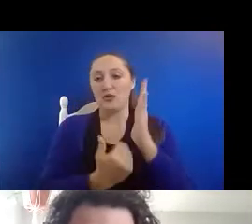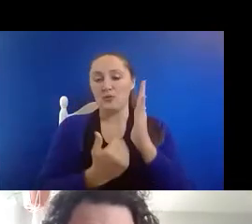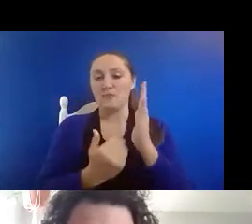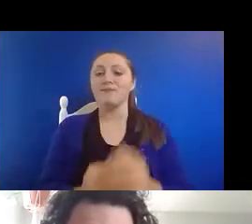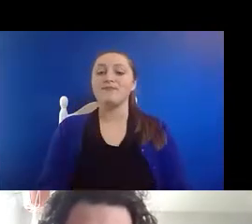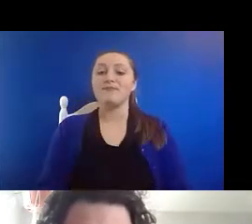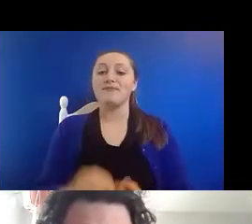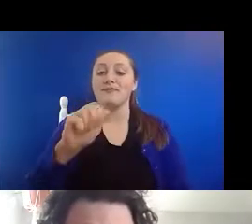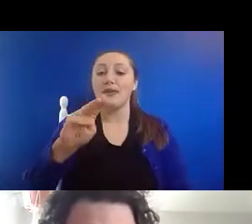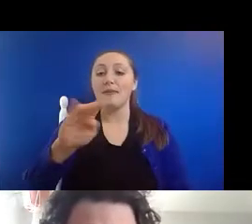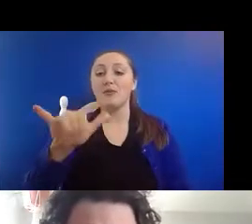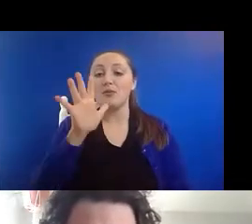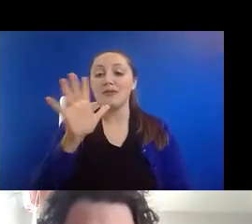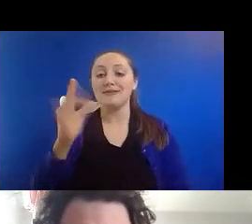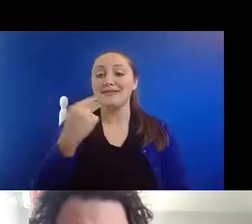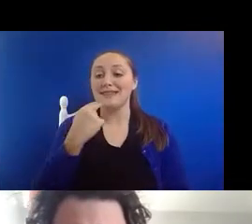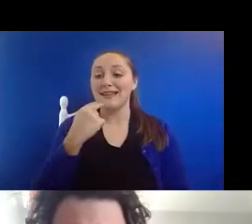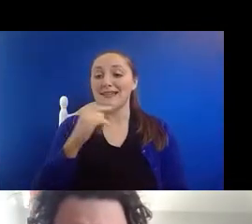in Spanish.